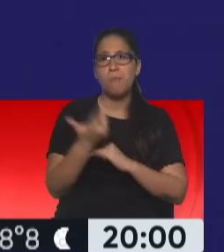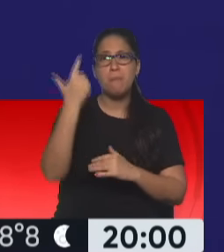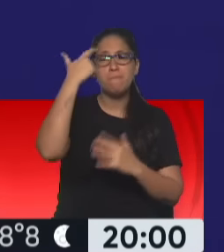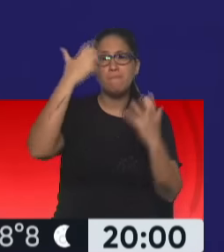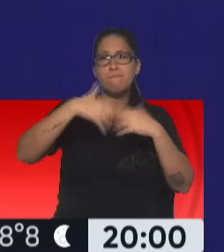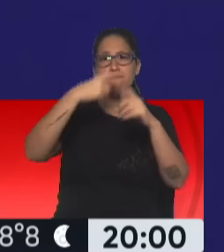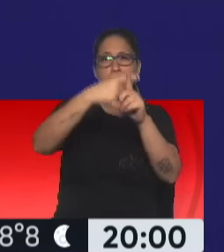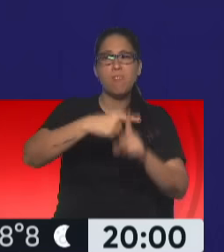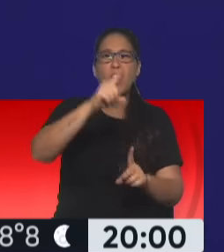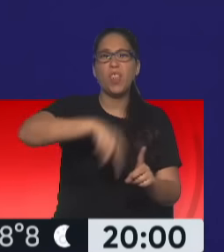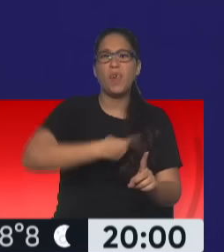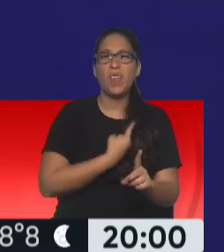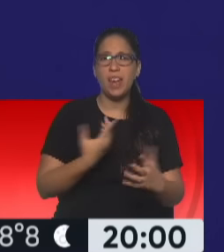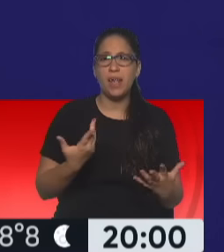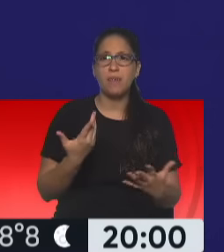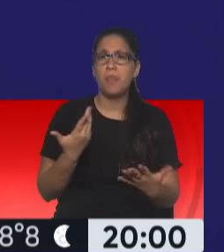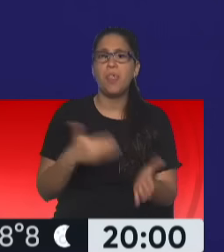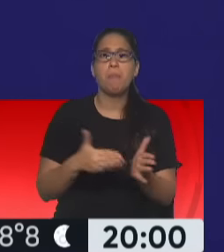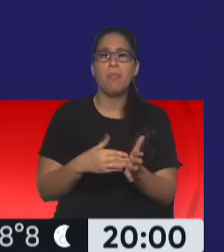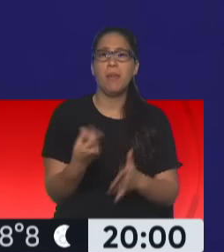qué vendría a estar dado? Por la cantidad de dinero.